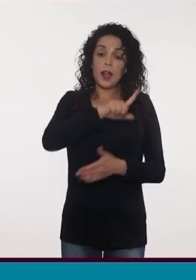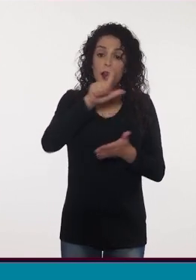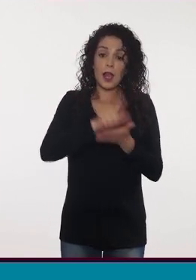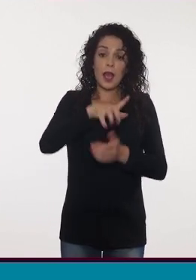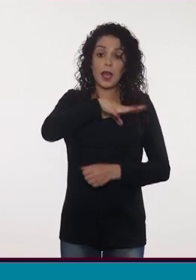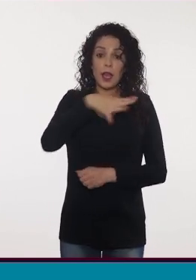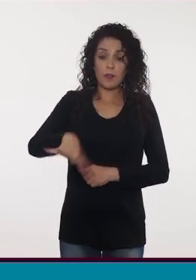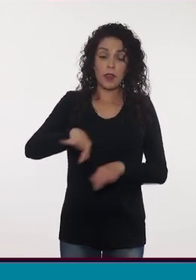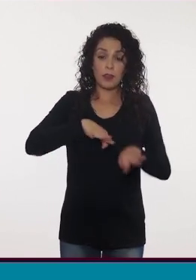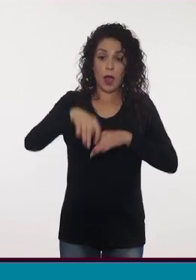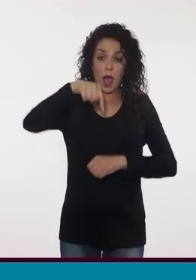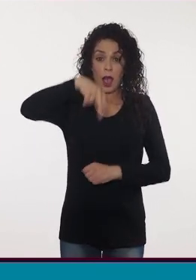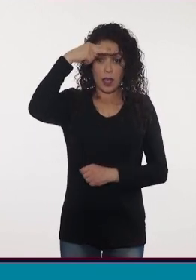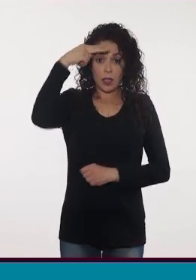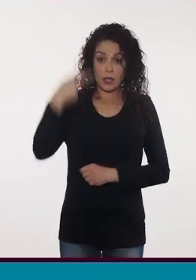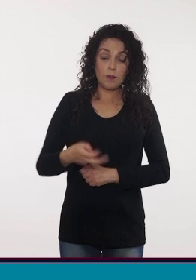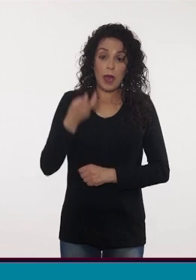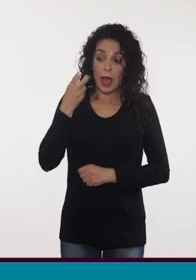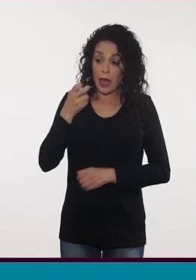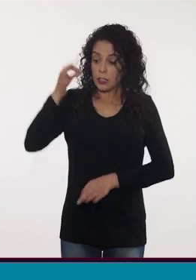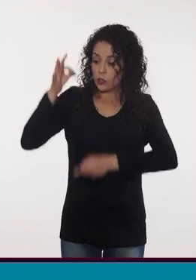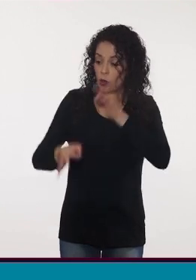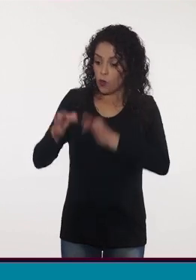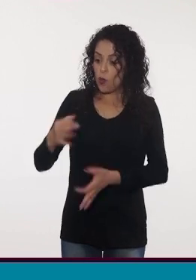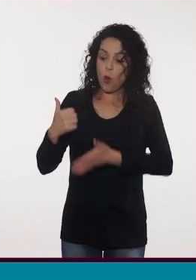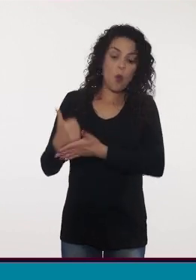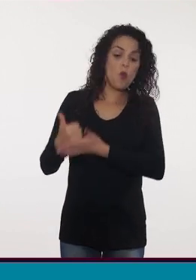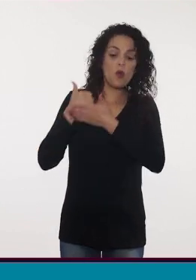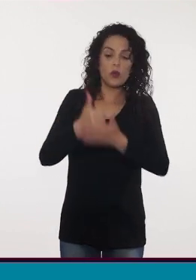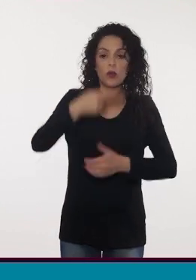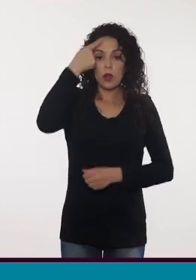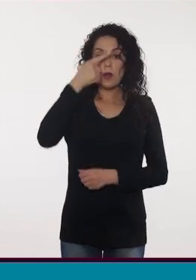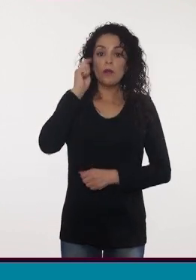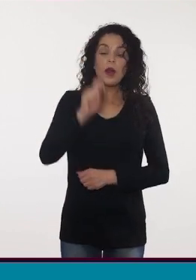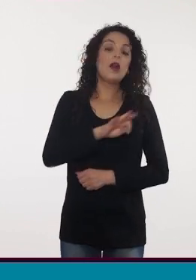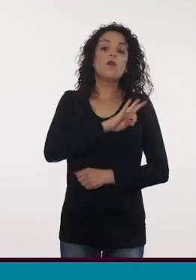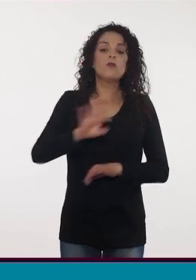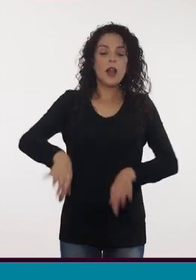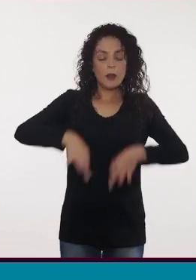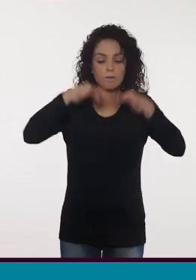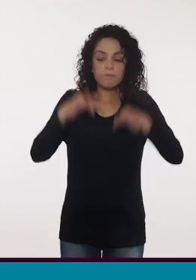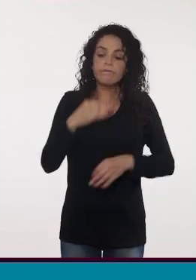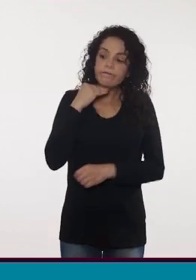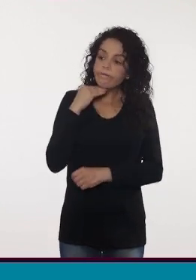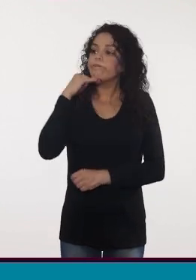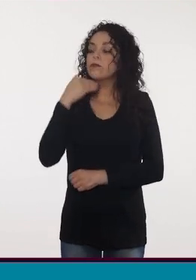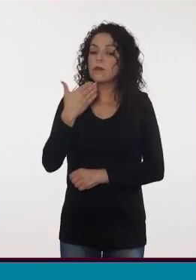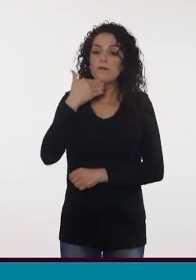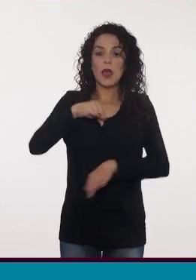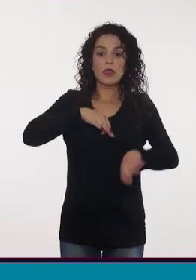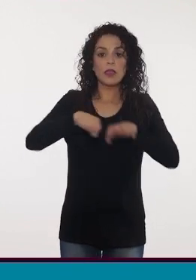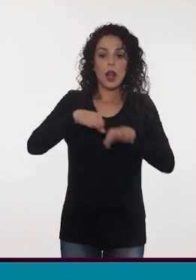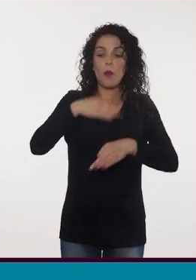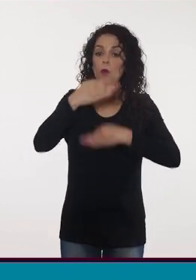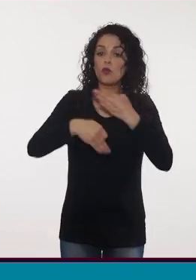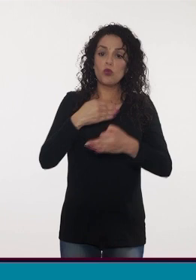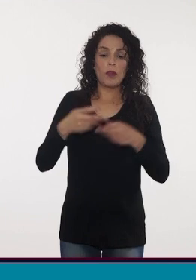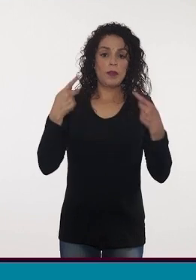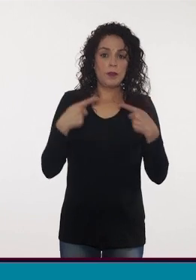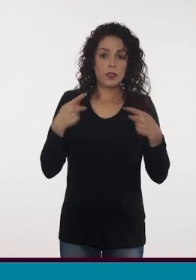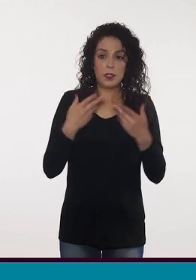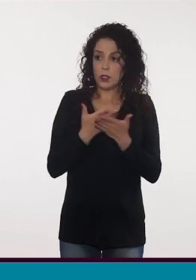el instrumento jurídico a través del cual se busca conseguir condiciones de trabajo digno para todas las personas en edad